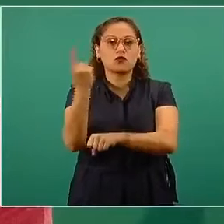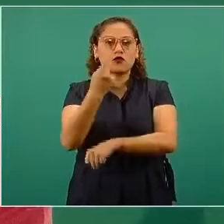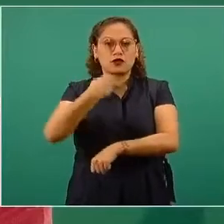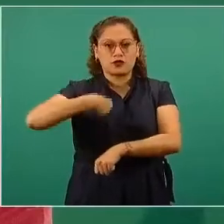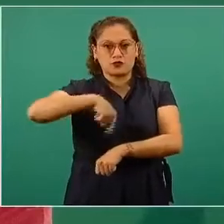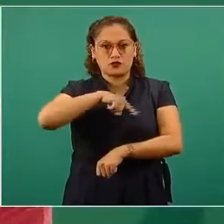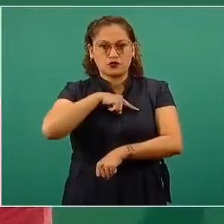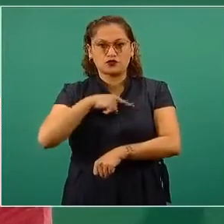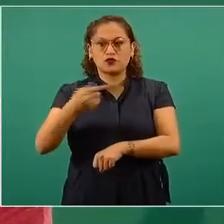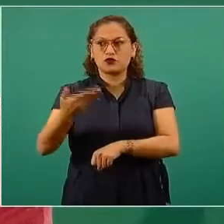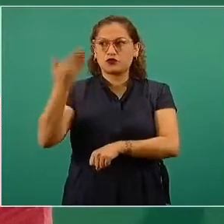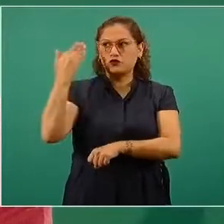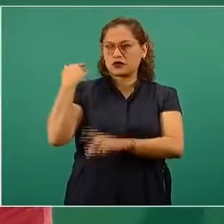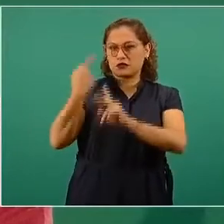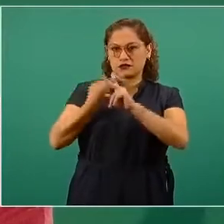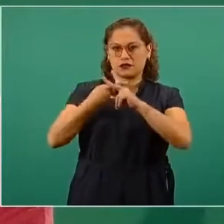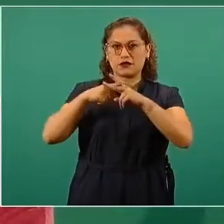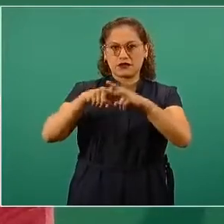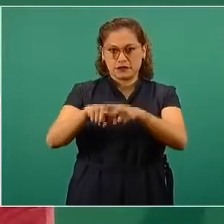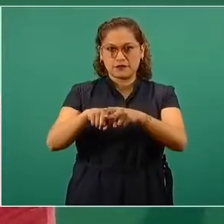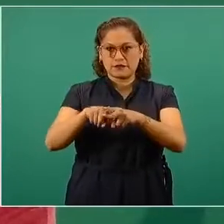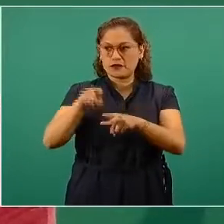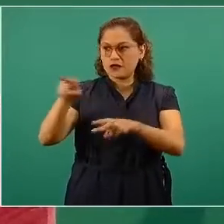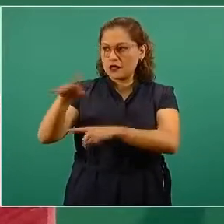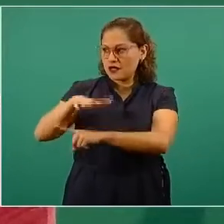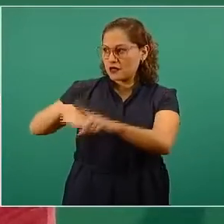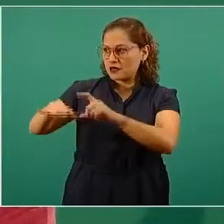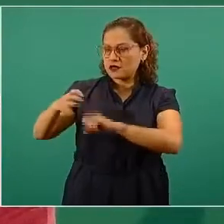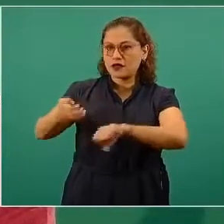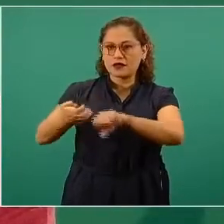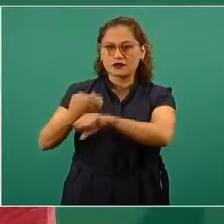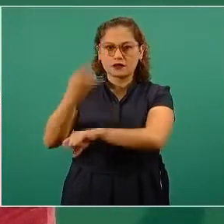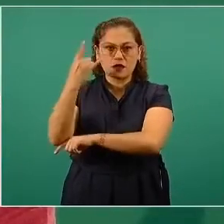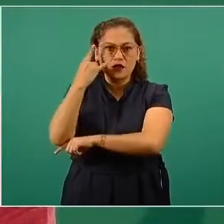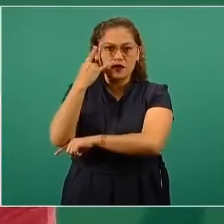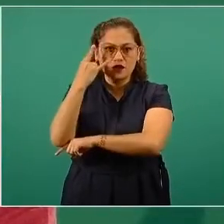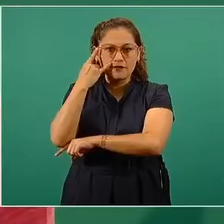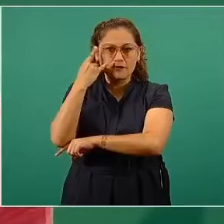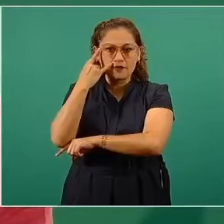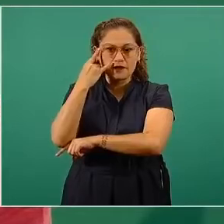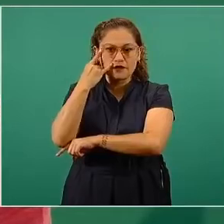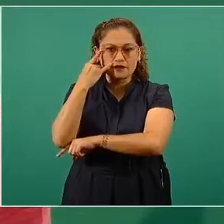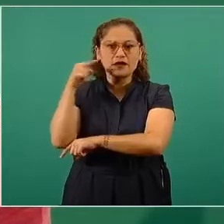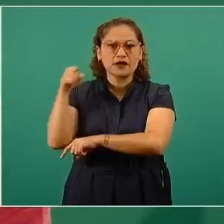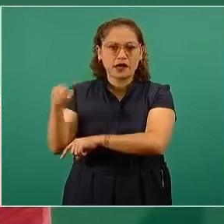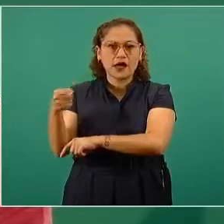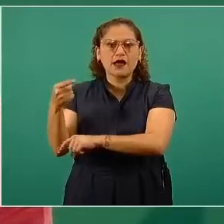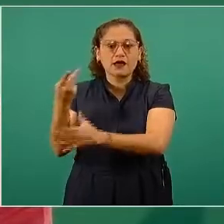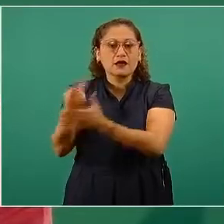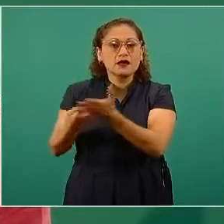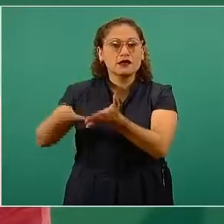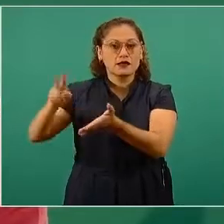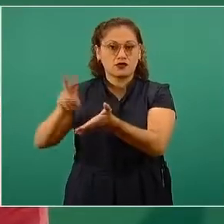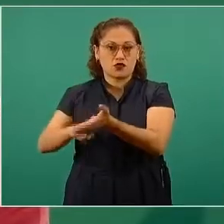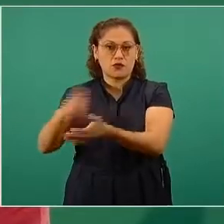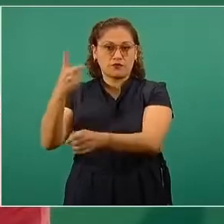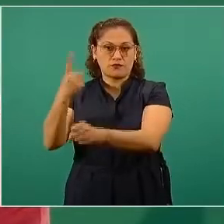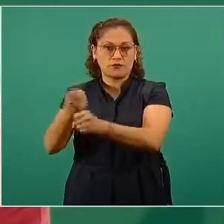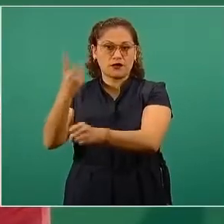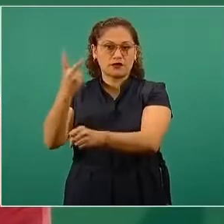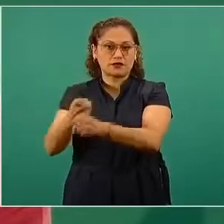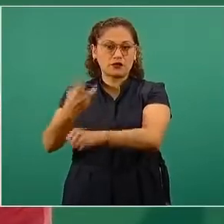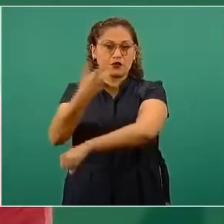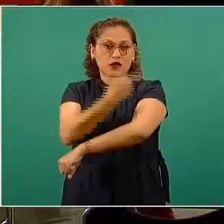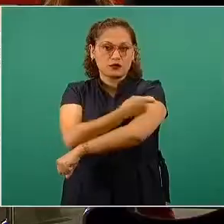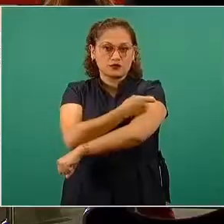pusimos al inicio en Campeche fueron esquemas de doble dosis, pero quizá ya a la